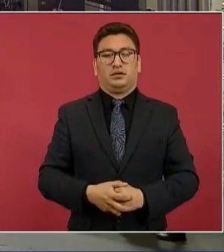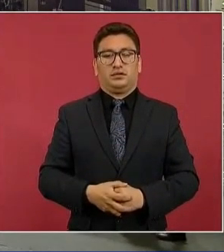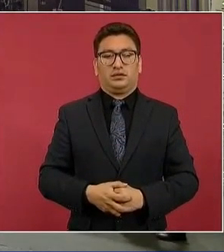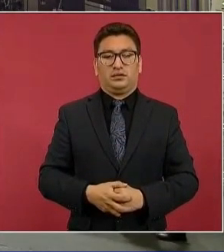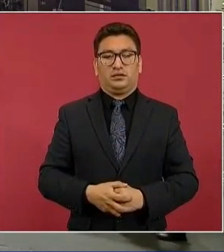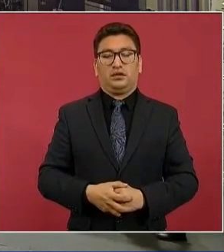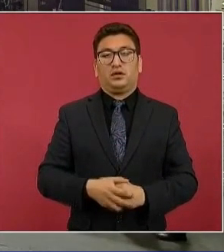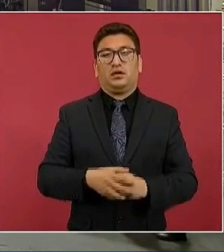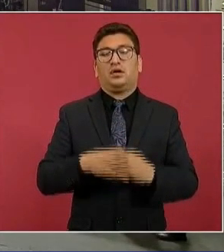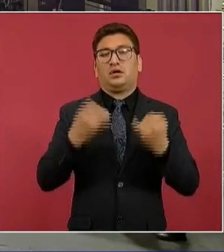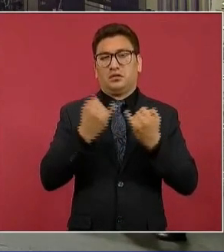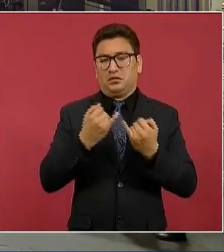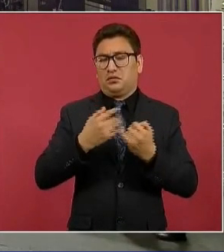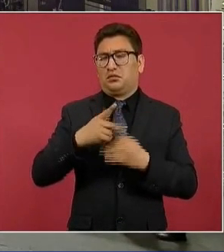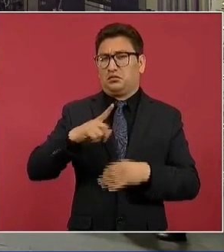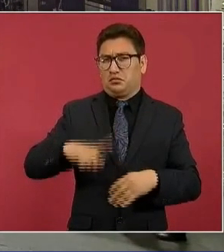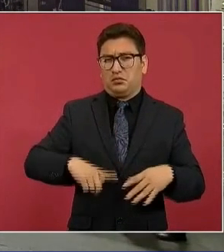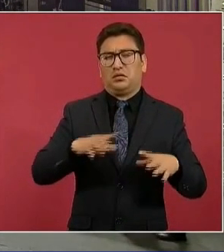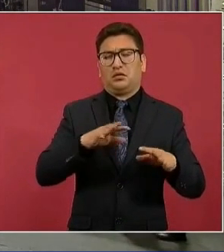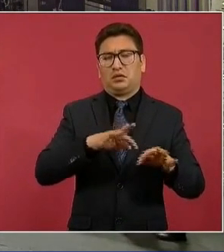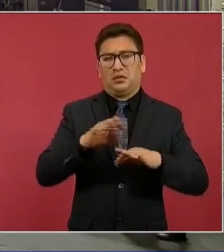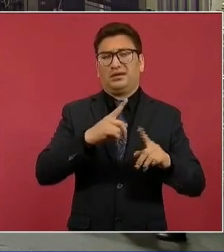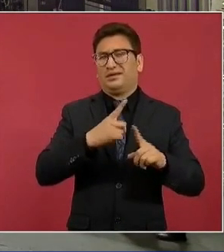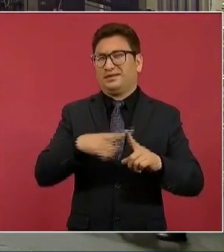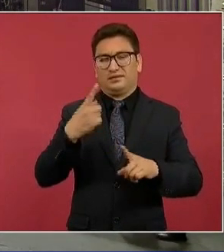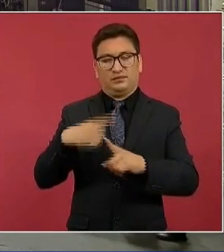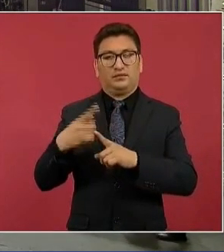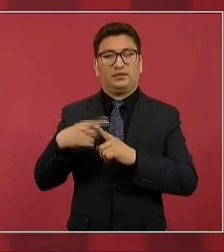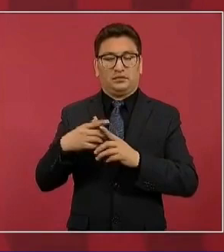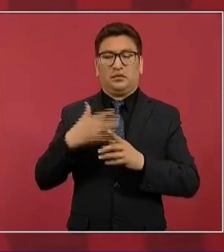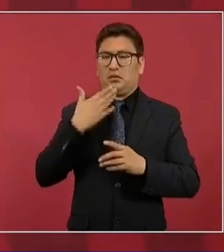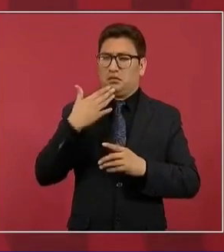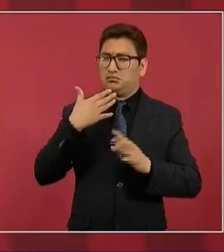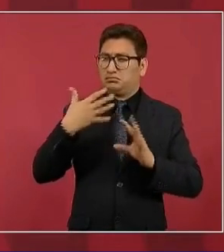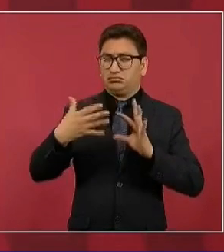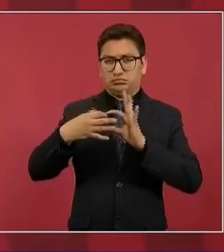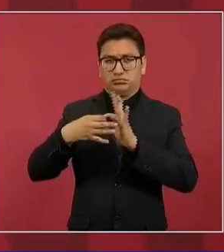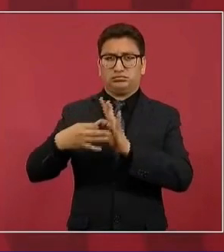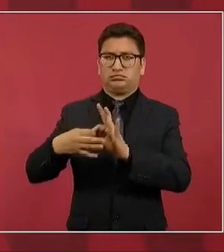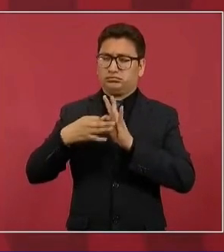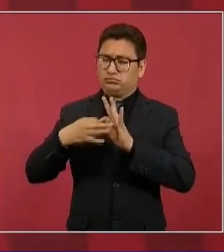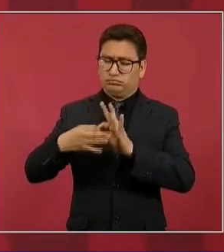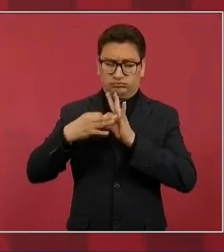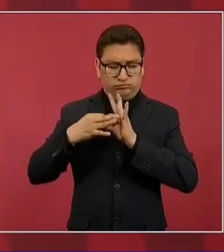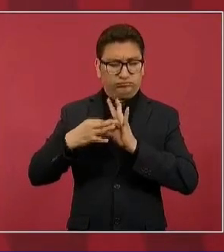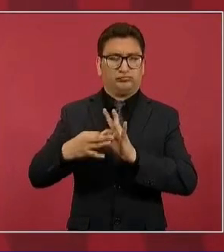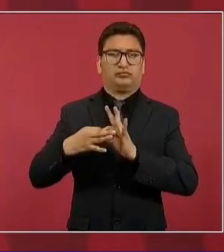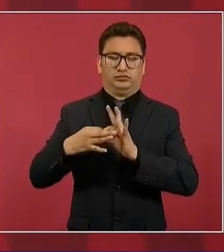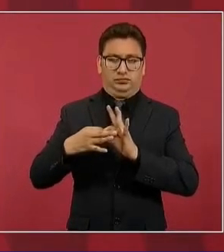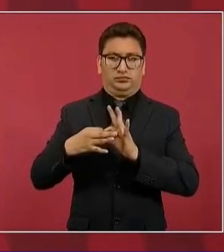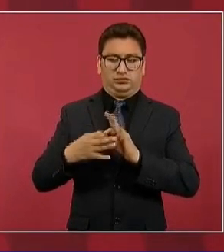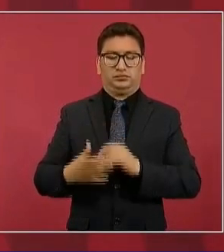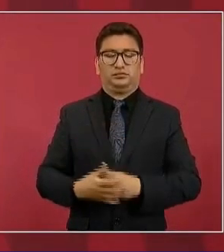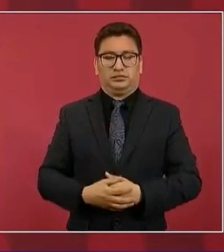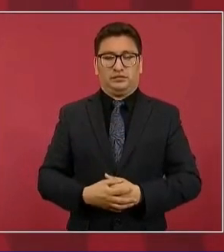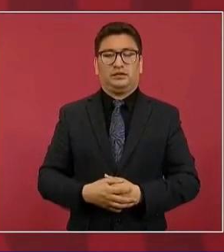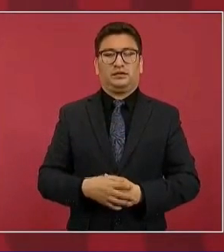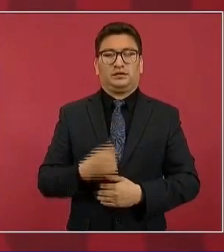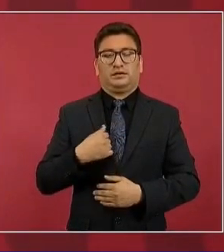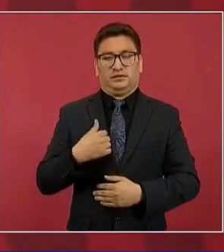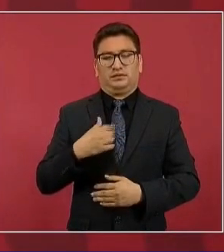sector público. Entonces, es una relación muy, muy fraterna, ya lo